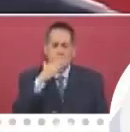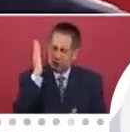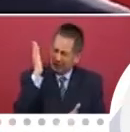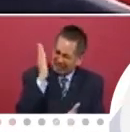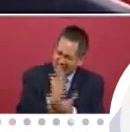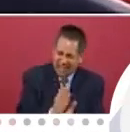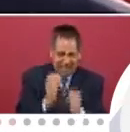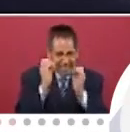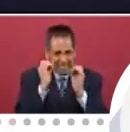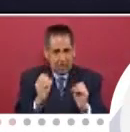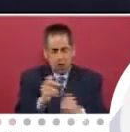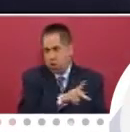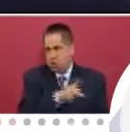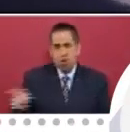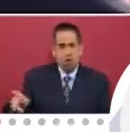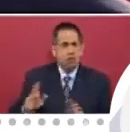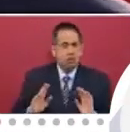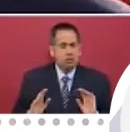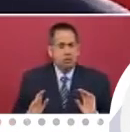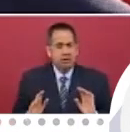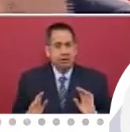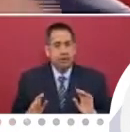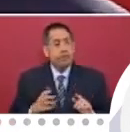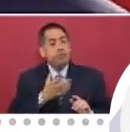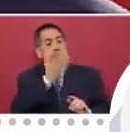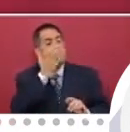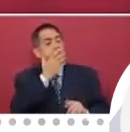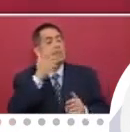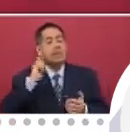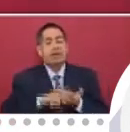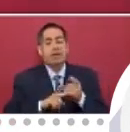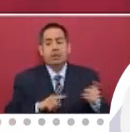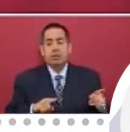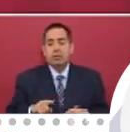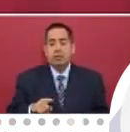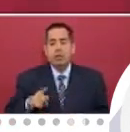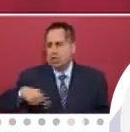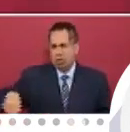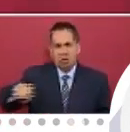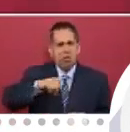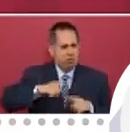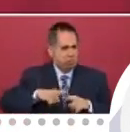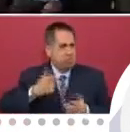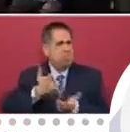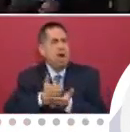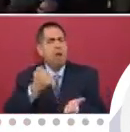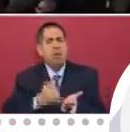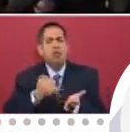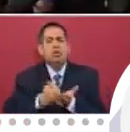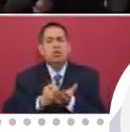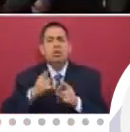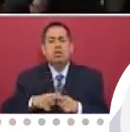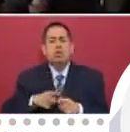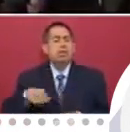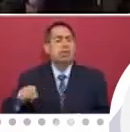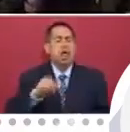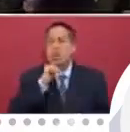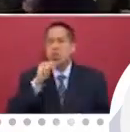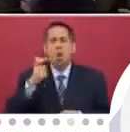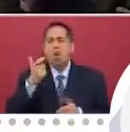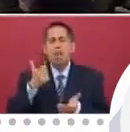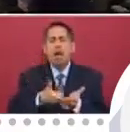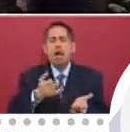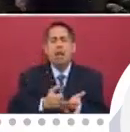estancias infantiles a partir de 2008, que fue el año en que se puso en marcha esta medida,